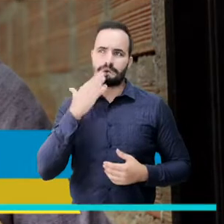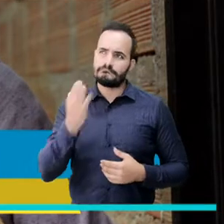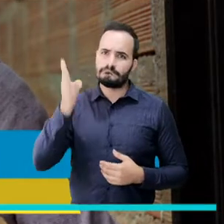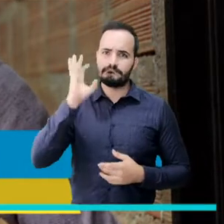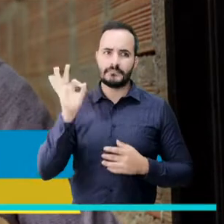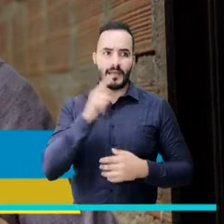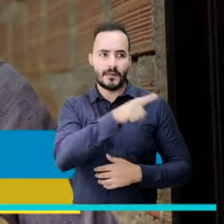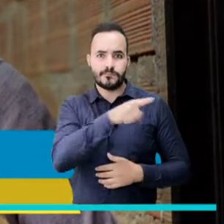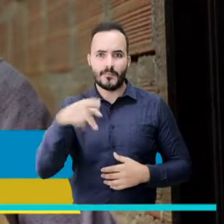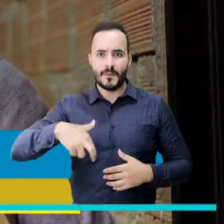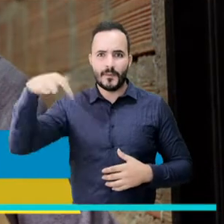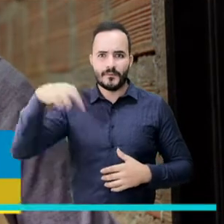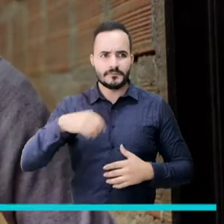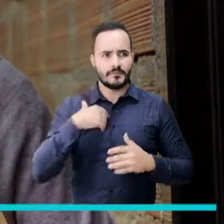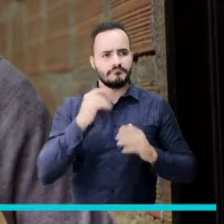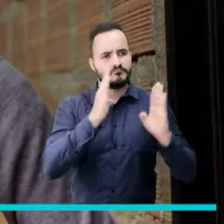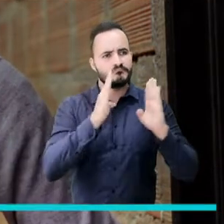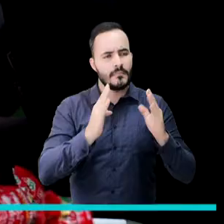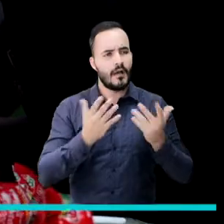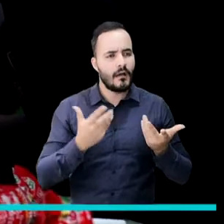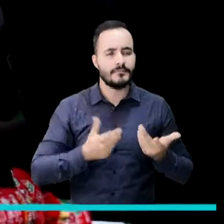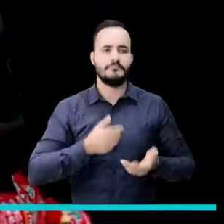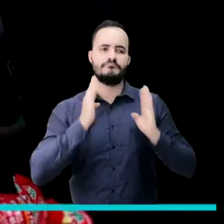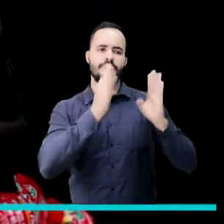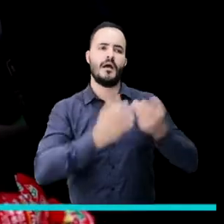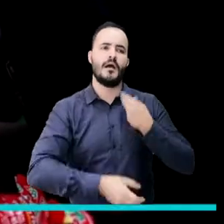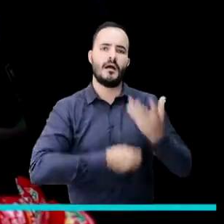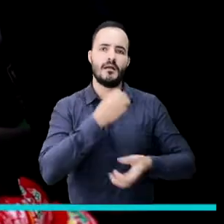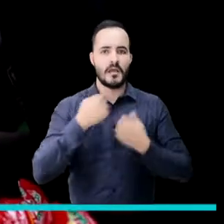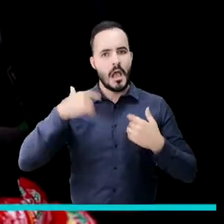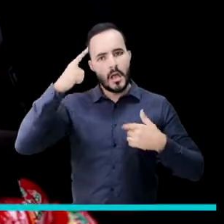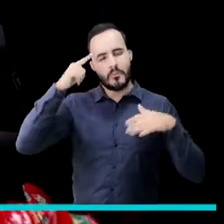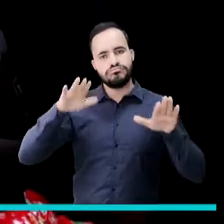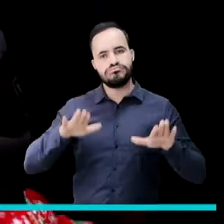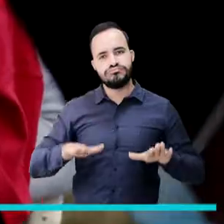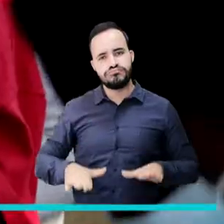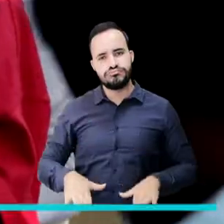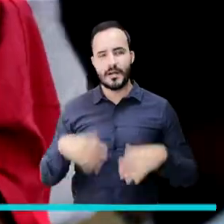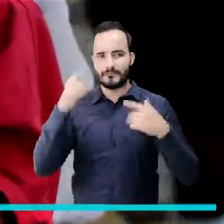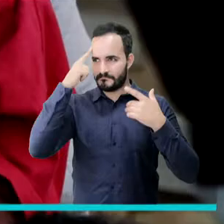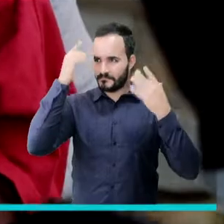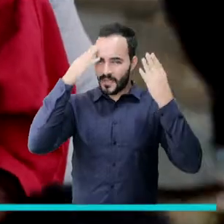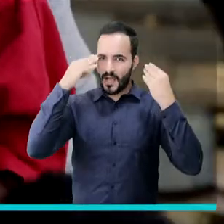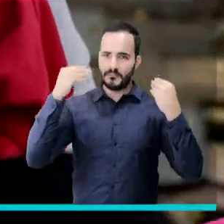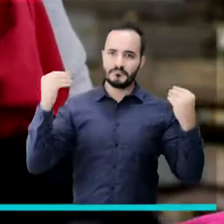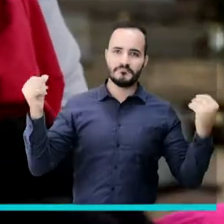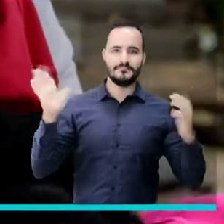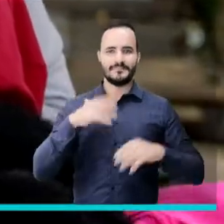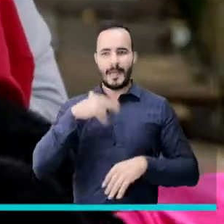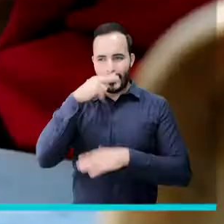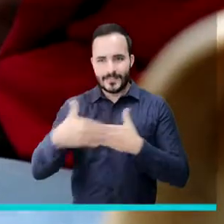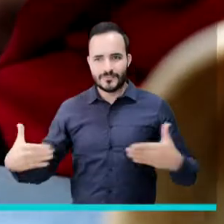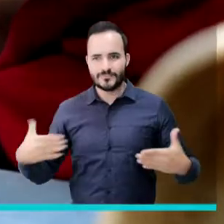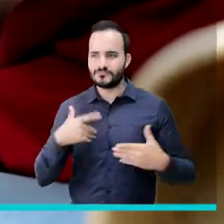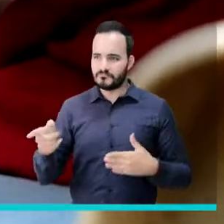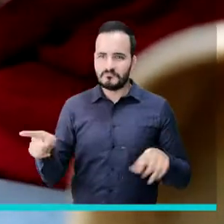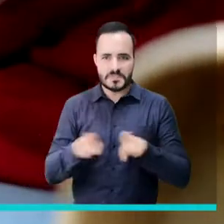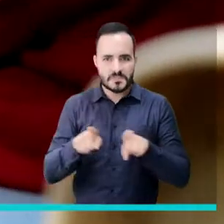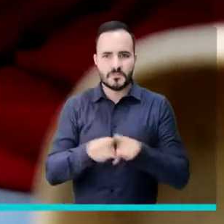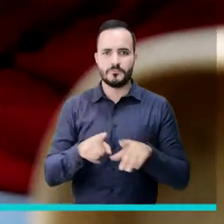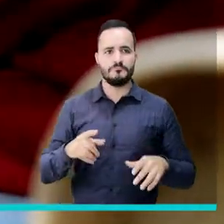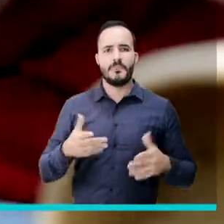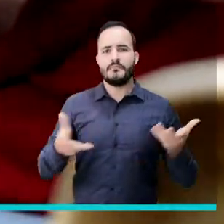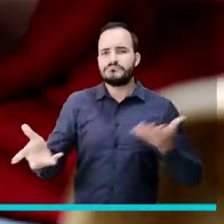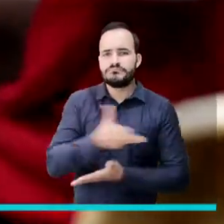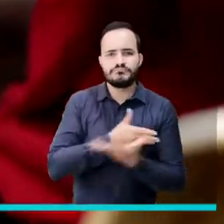los profesionales, hemos podido pues despejar un poquito más la mente, los niños. Ha sido muy bueno